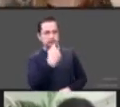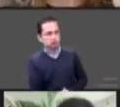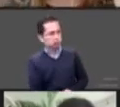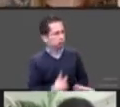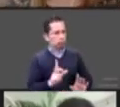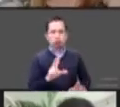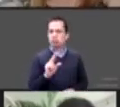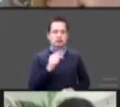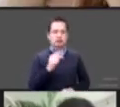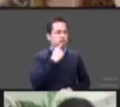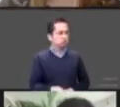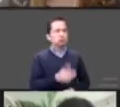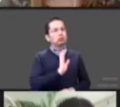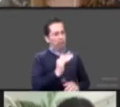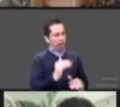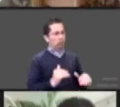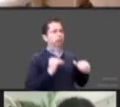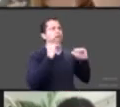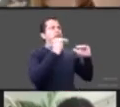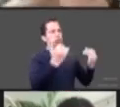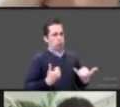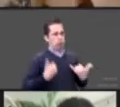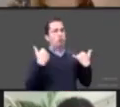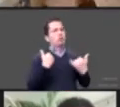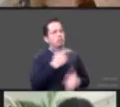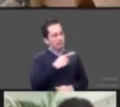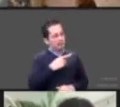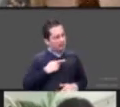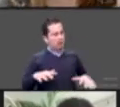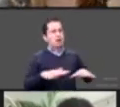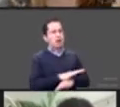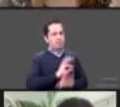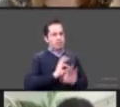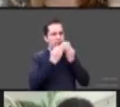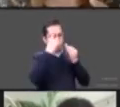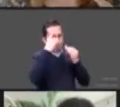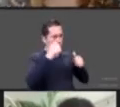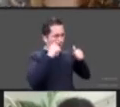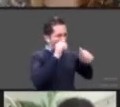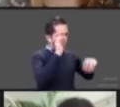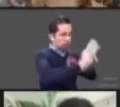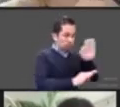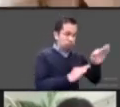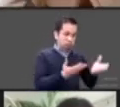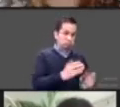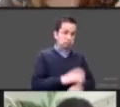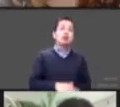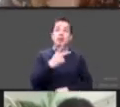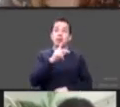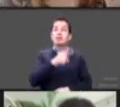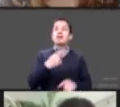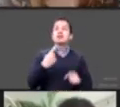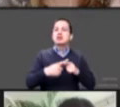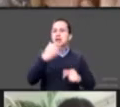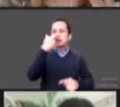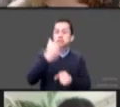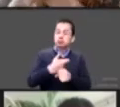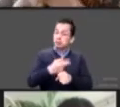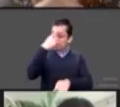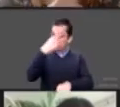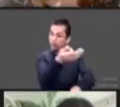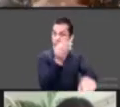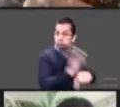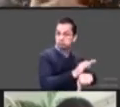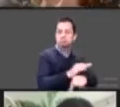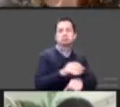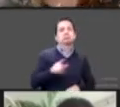desde ahí también entender que el máximo garante es el Estado y por eso también hacemos incidencia en políticas públicas. Nosotros trabajamos en 5 líneas,